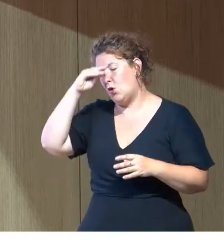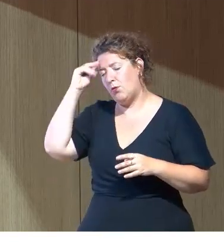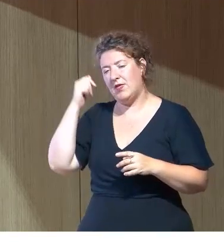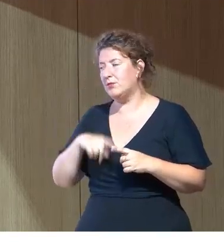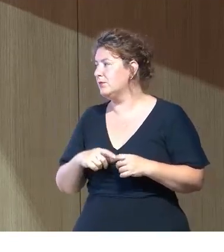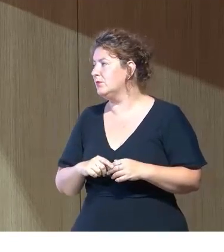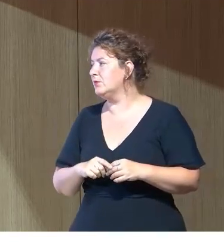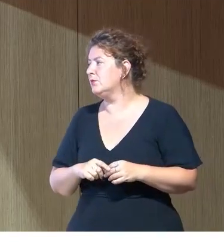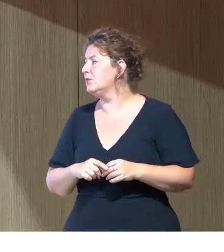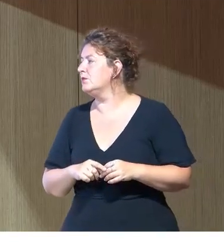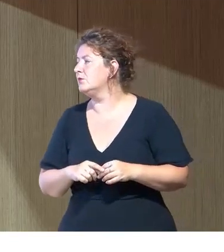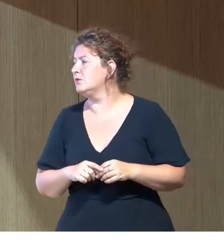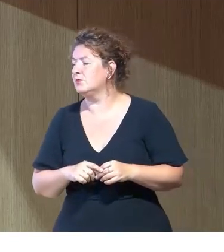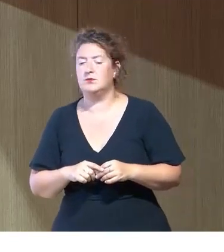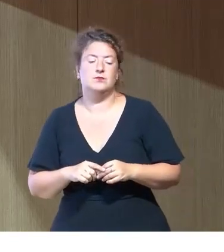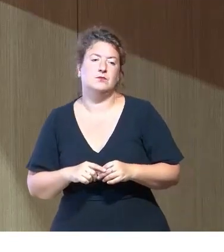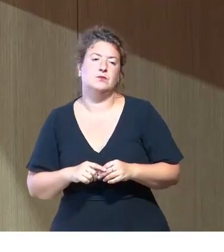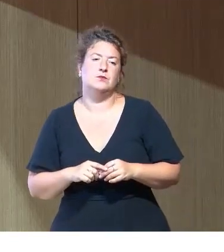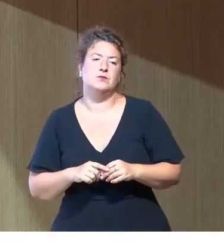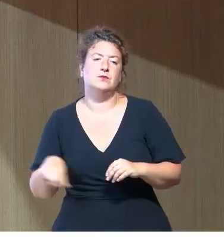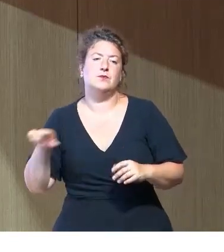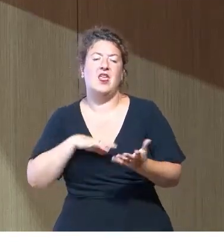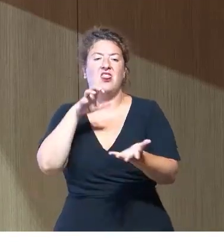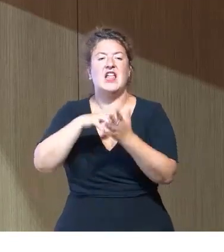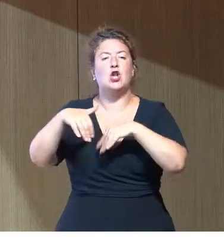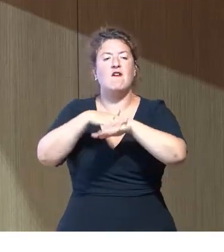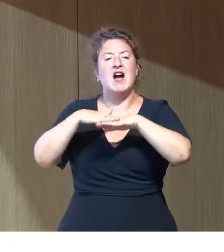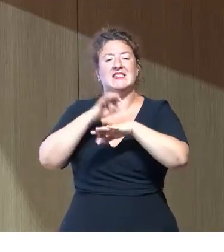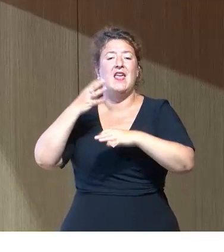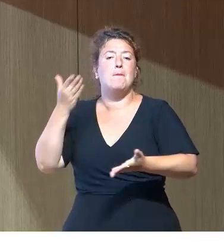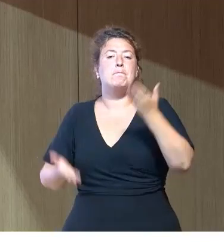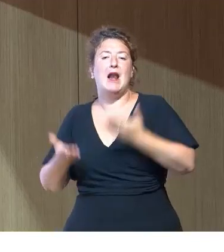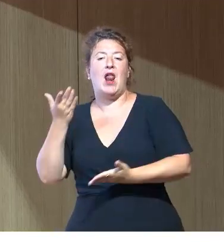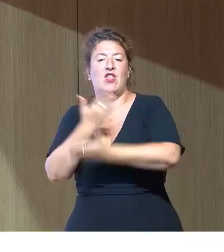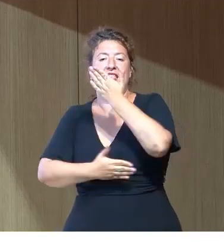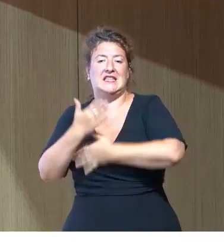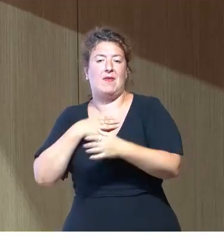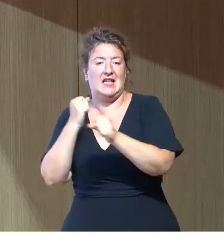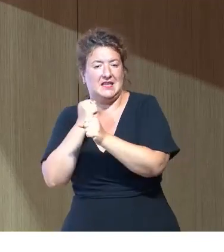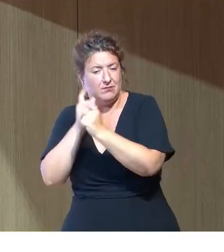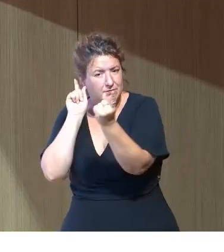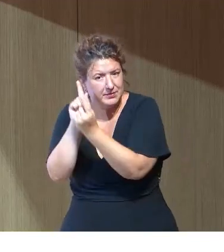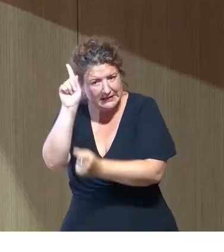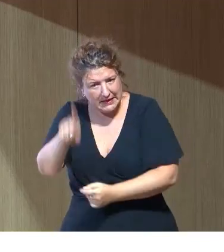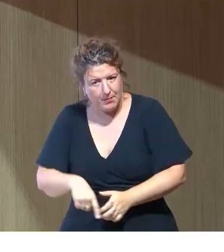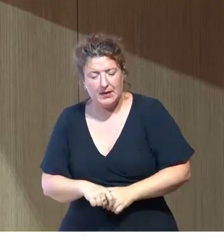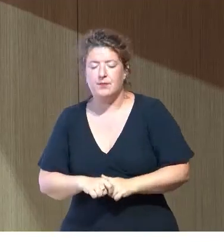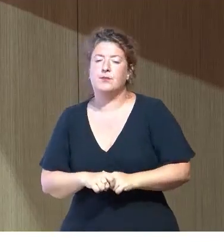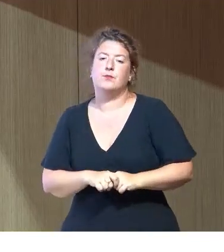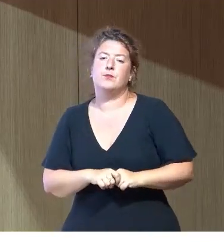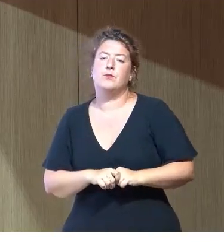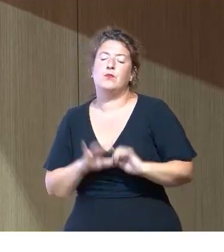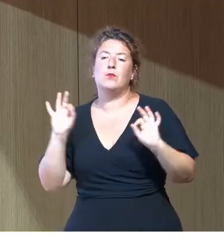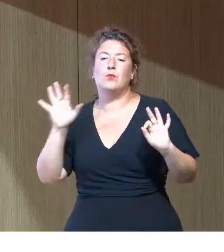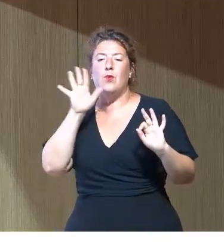trabajar con Los profesionales de los centros base de los centros de valoración de personas con discapacidad Porque en ese